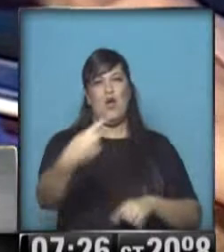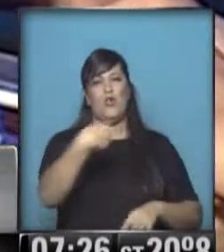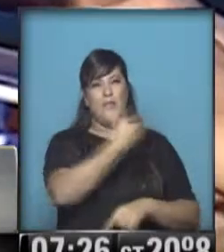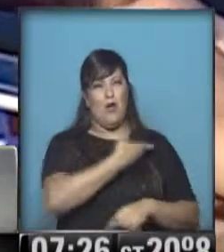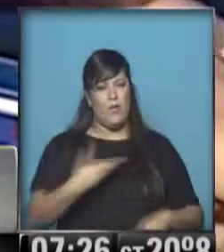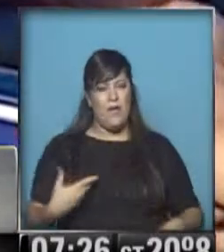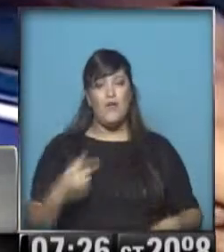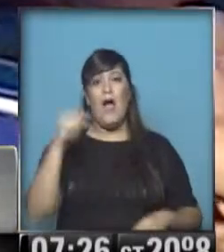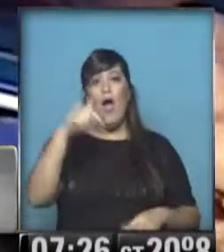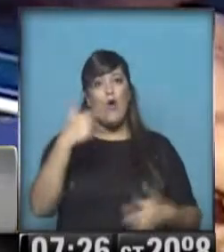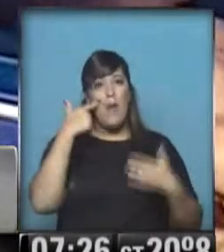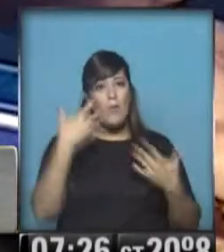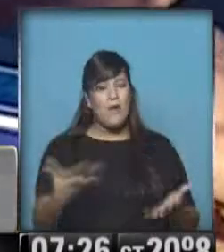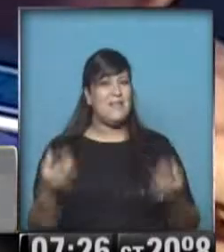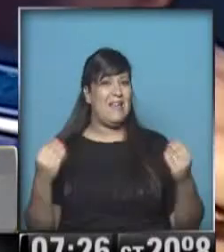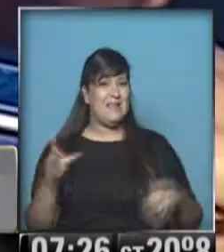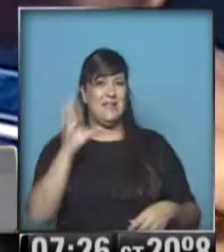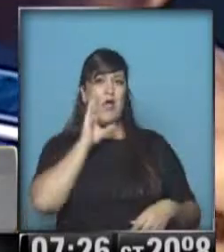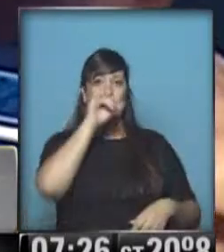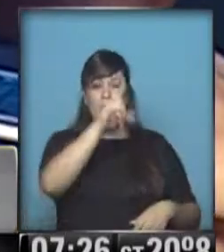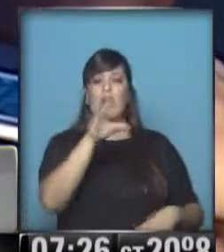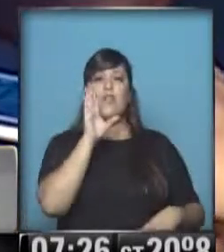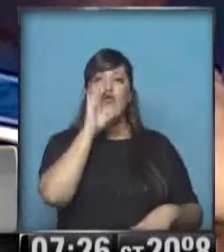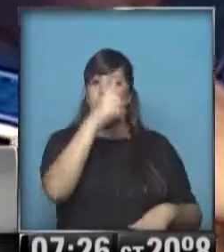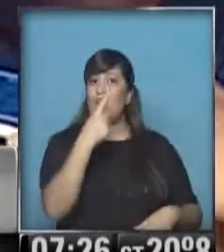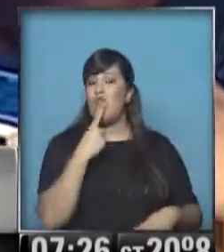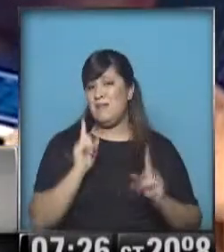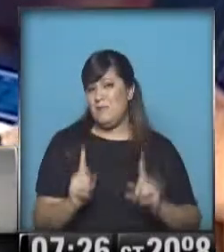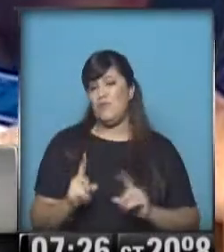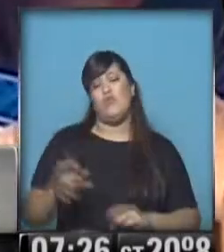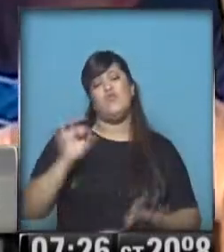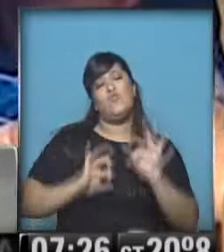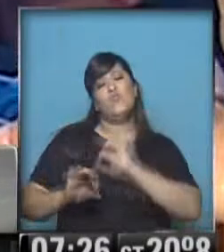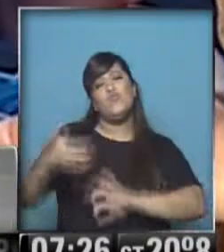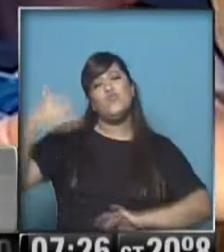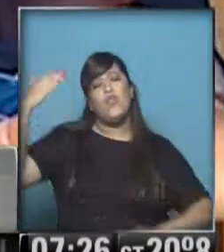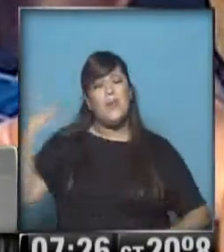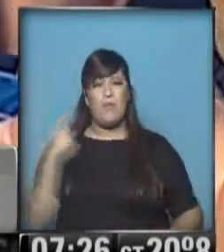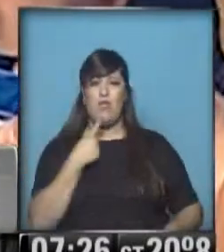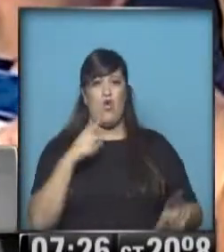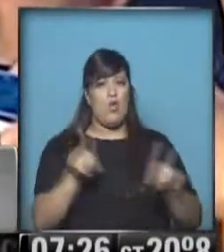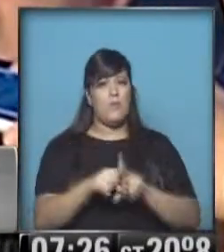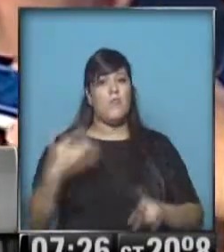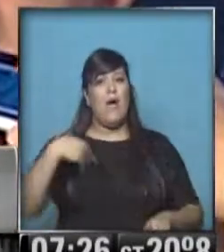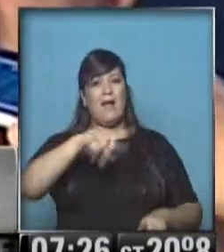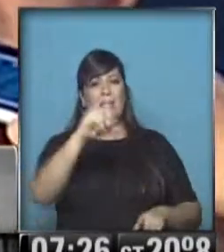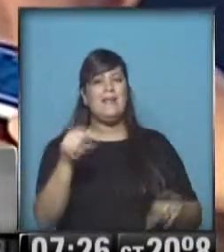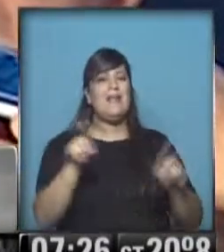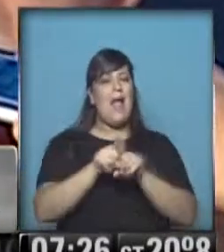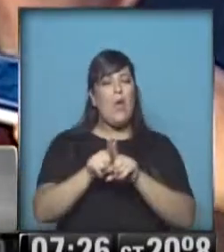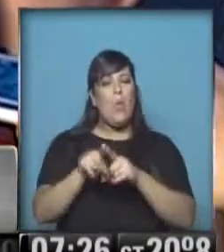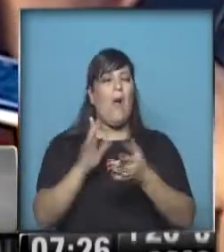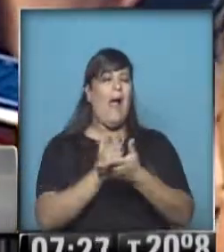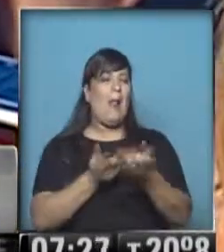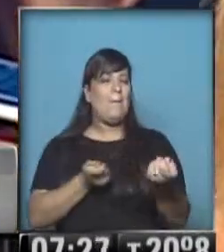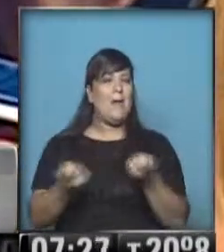usémoslo para mostrar lo que dice Estados Unidos. Y Estados Unidos dice lo que vengo diciendo yo hace muchísimo tiempo, que Argentina es un país de tránsito, que no